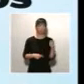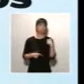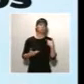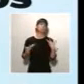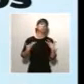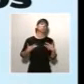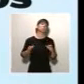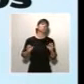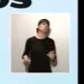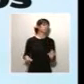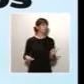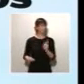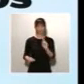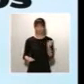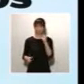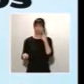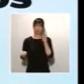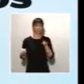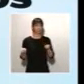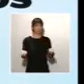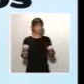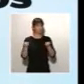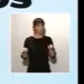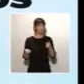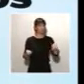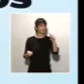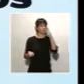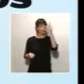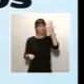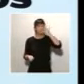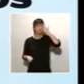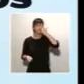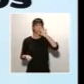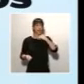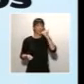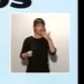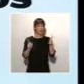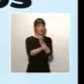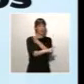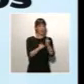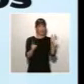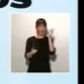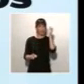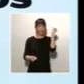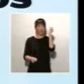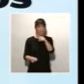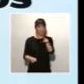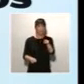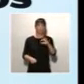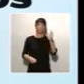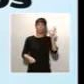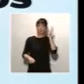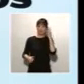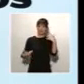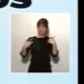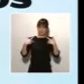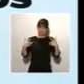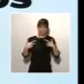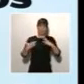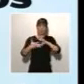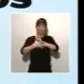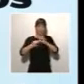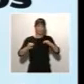Todos los que tengan alguna sospecha de violencia de género, los afectados, los amigos, los familiares,